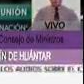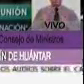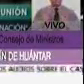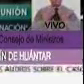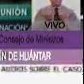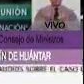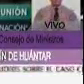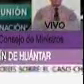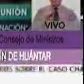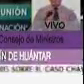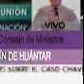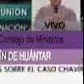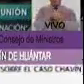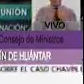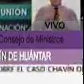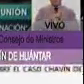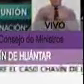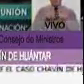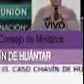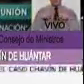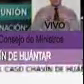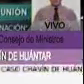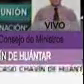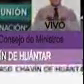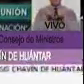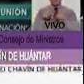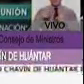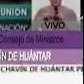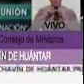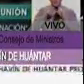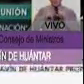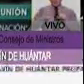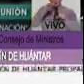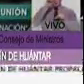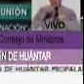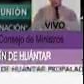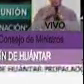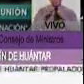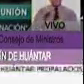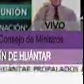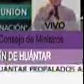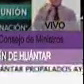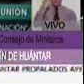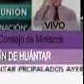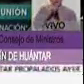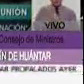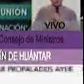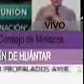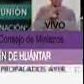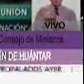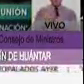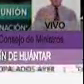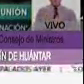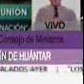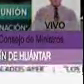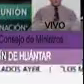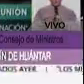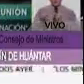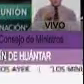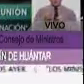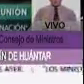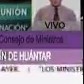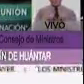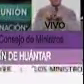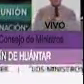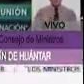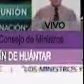Queremos recusar este tipo de actuaciones y que sigamos en el Perú defendiendo principios, defendiendo la gobernabilidad,